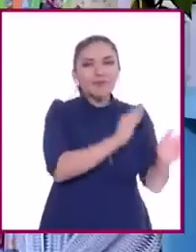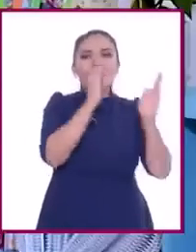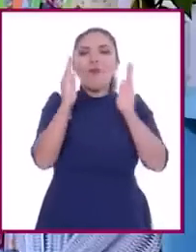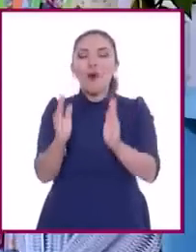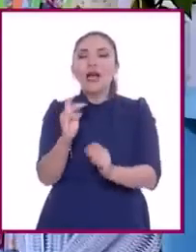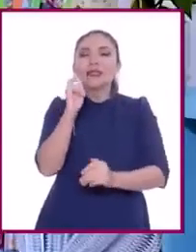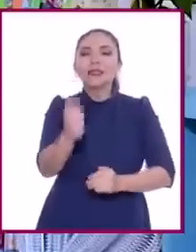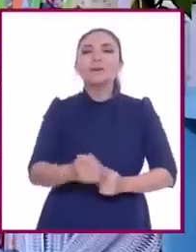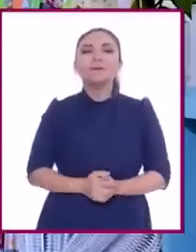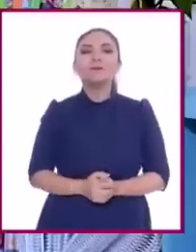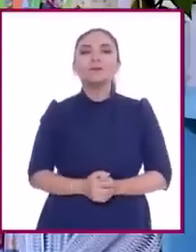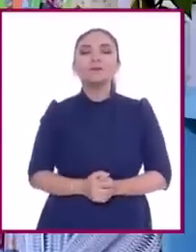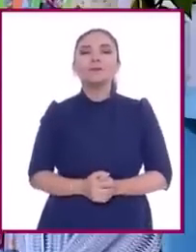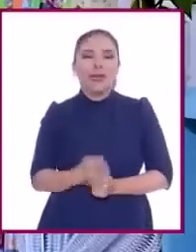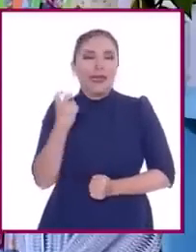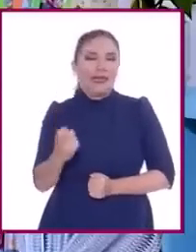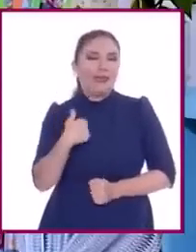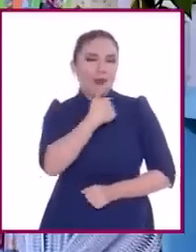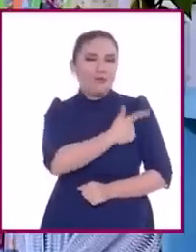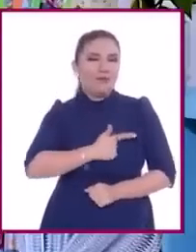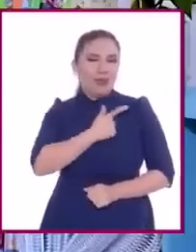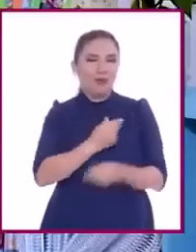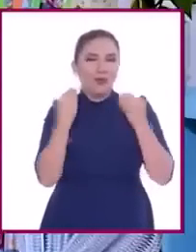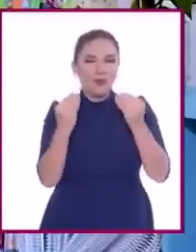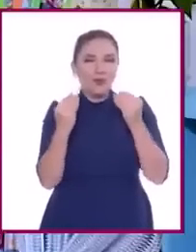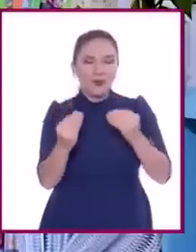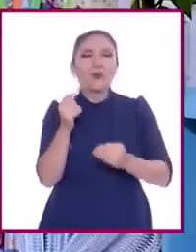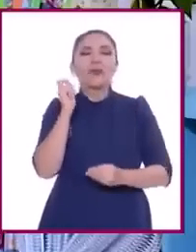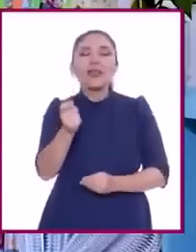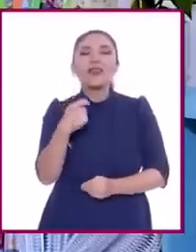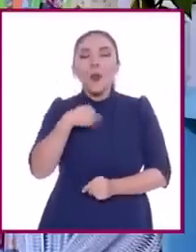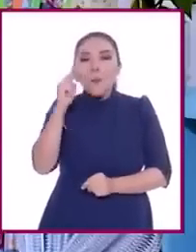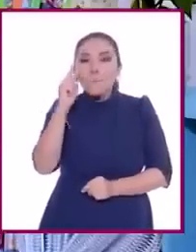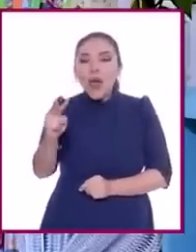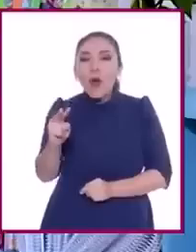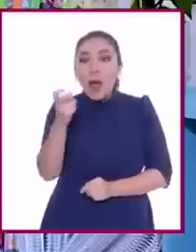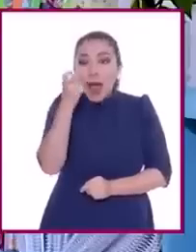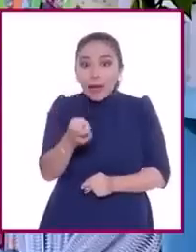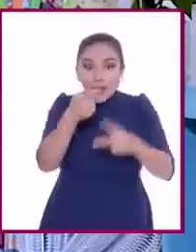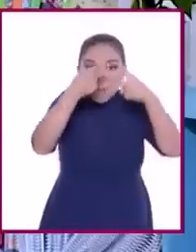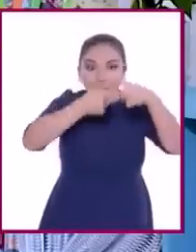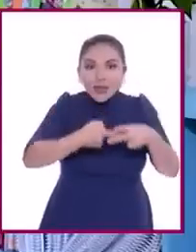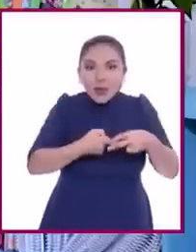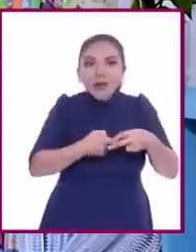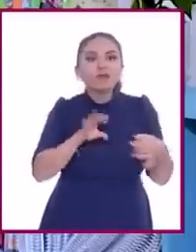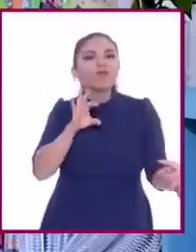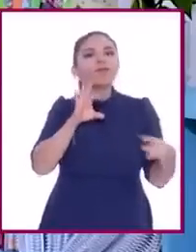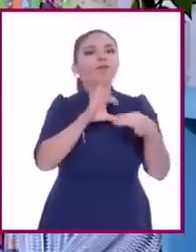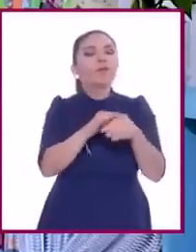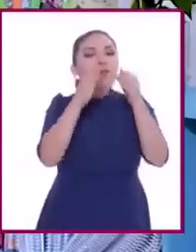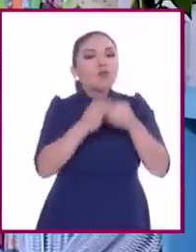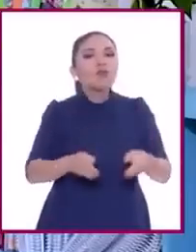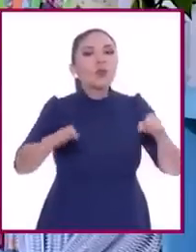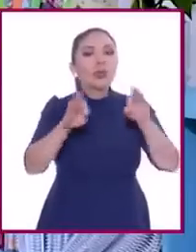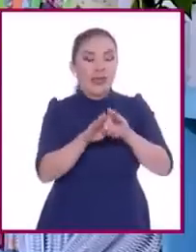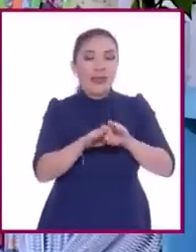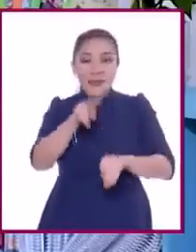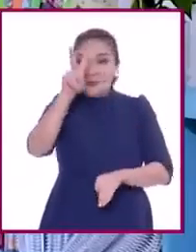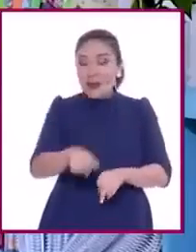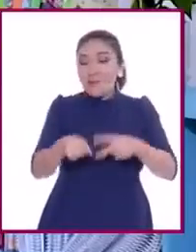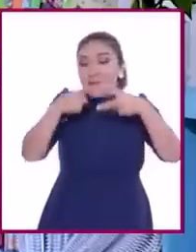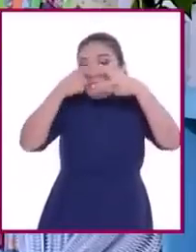siguiente parte es esta parte a mí me gusta mucho porque es donde veo el impacto de la matemática la matemática